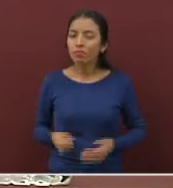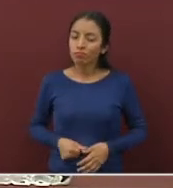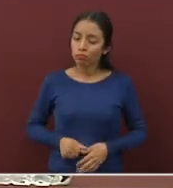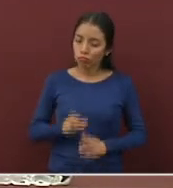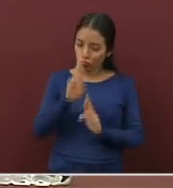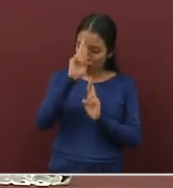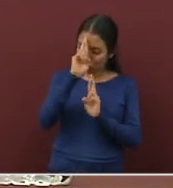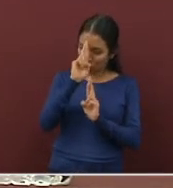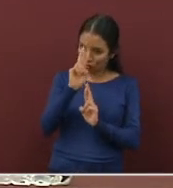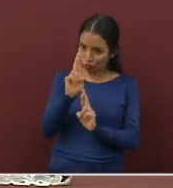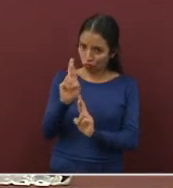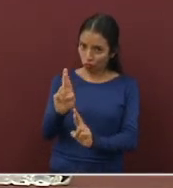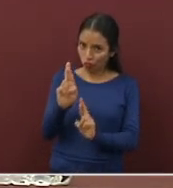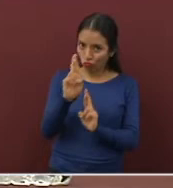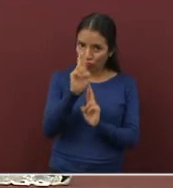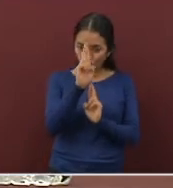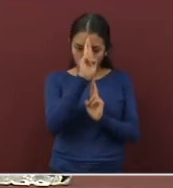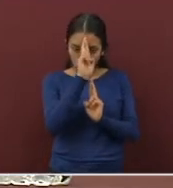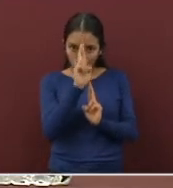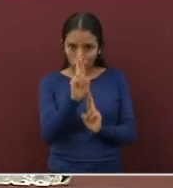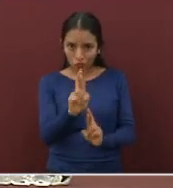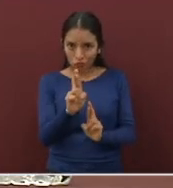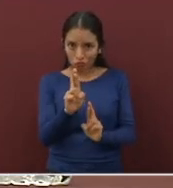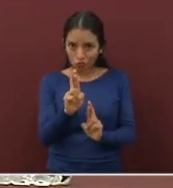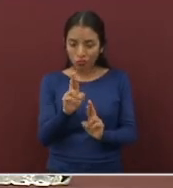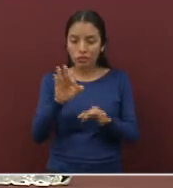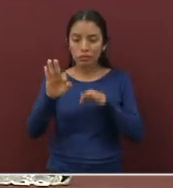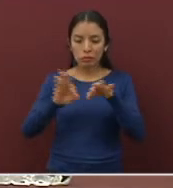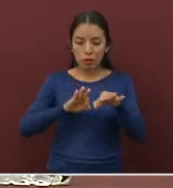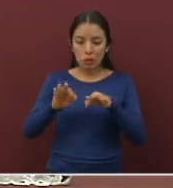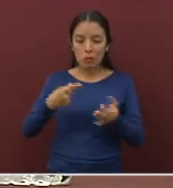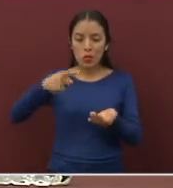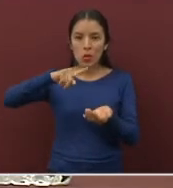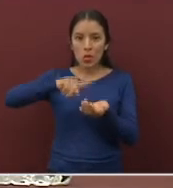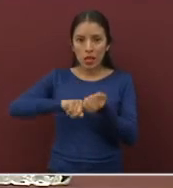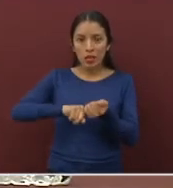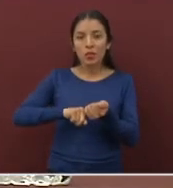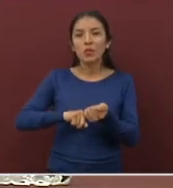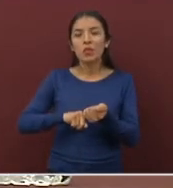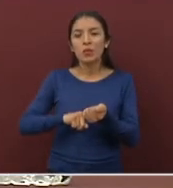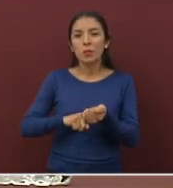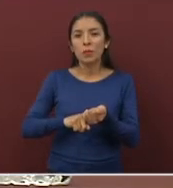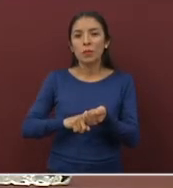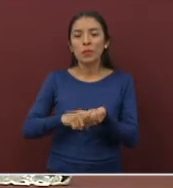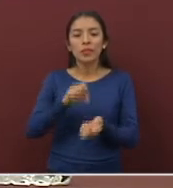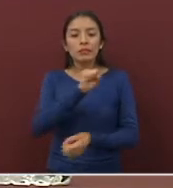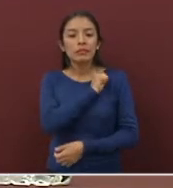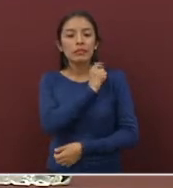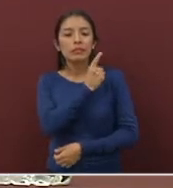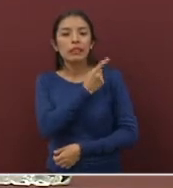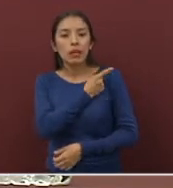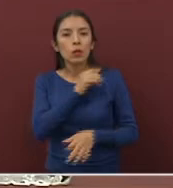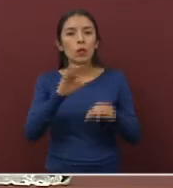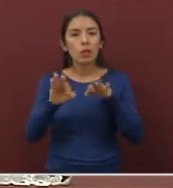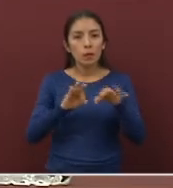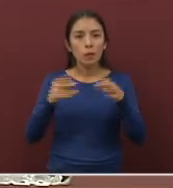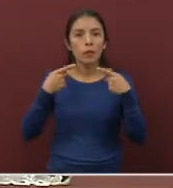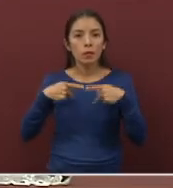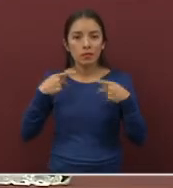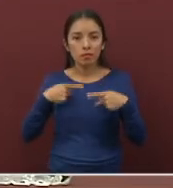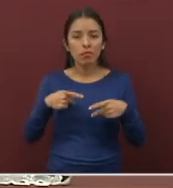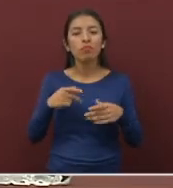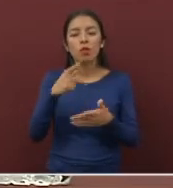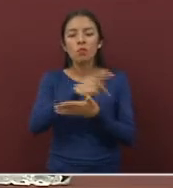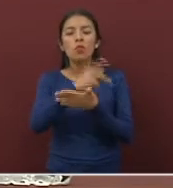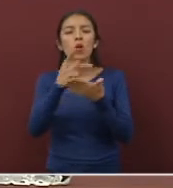que se hace en los servicios de salud de veracruz mediante programas estatales como